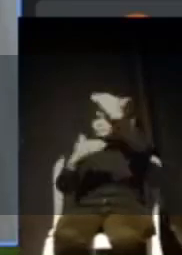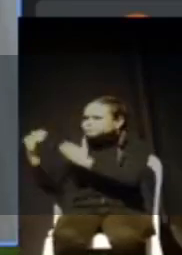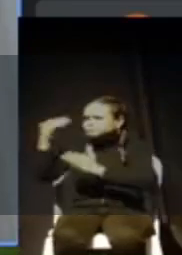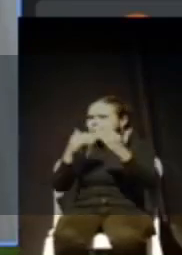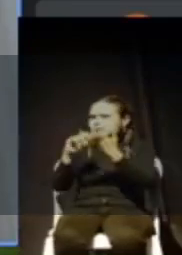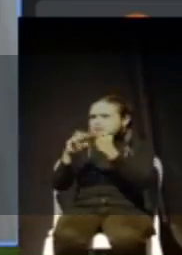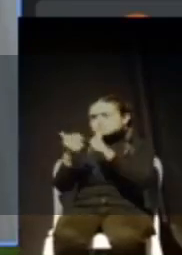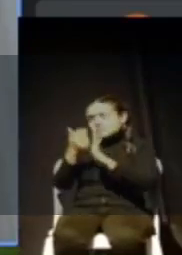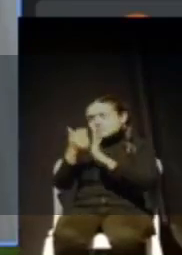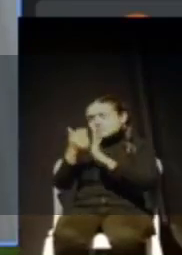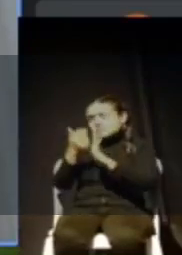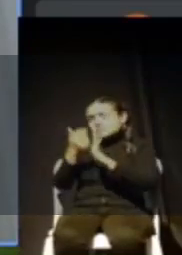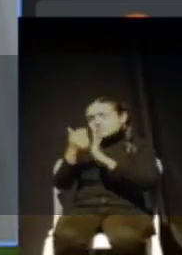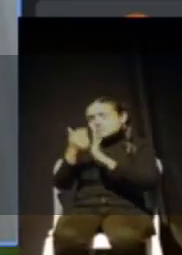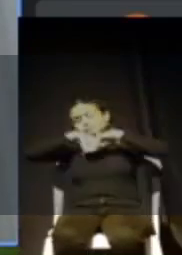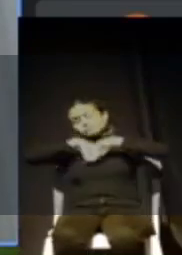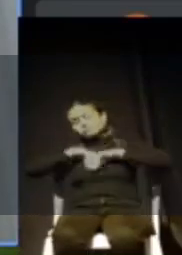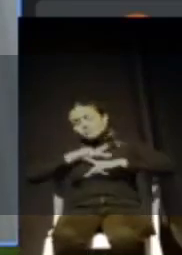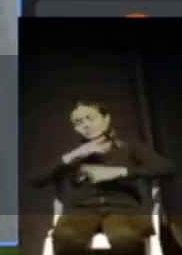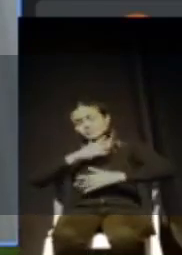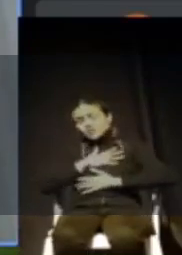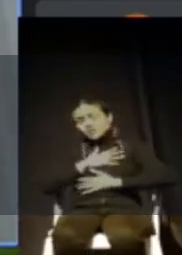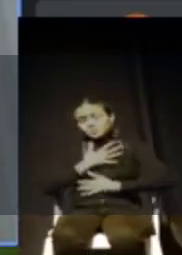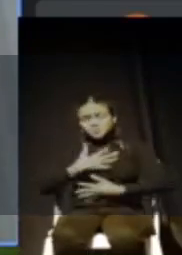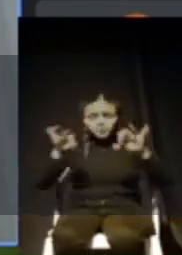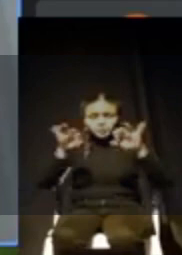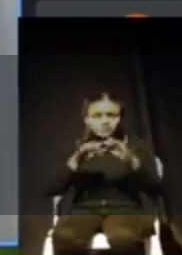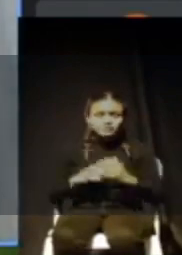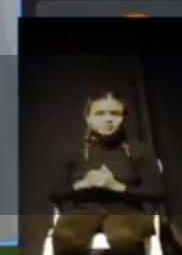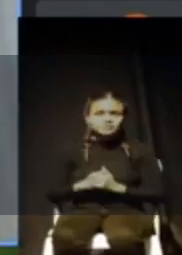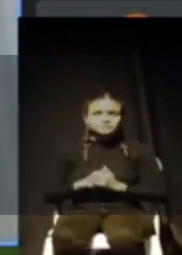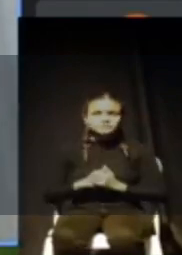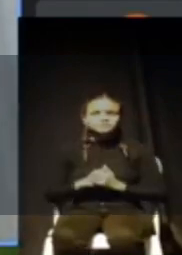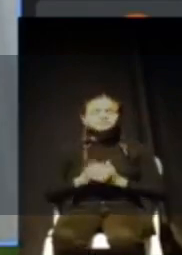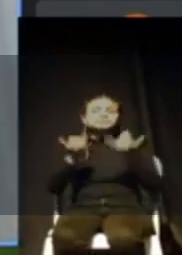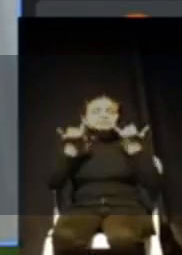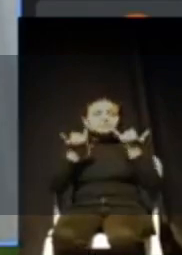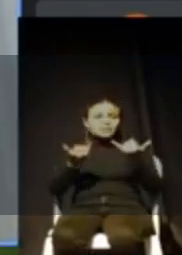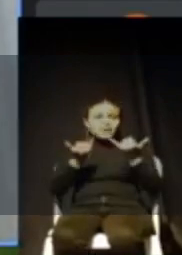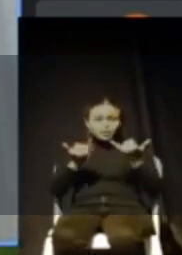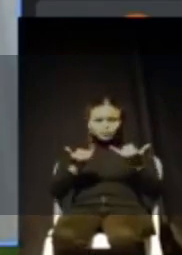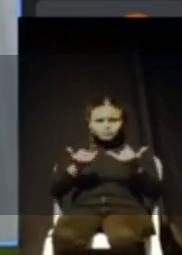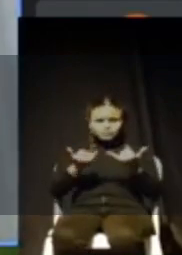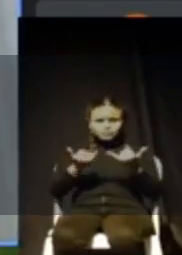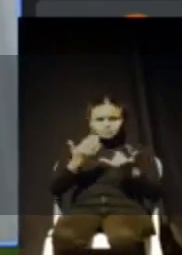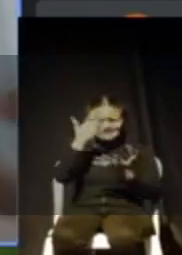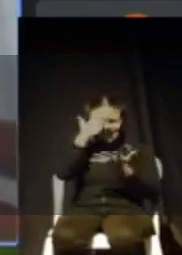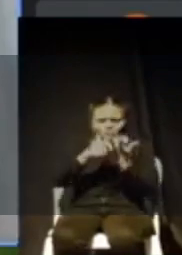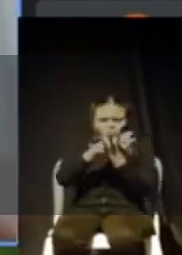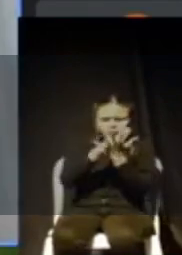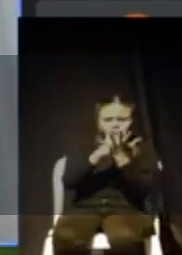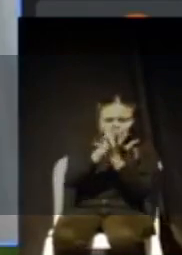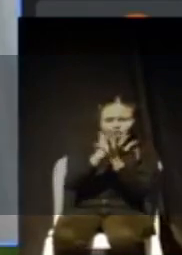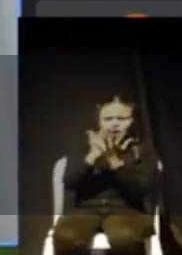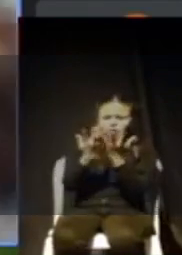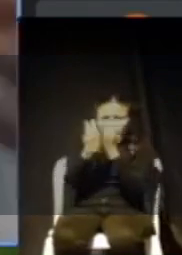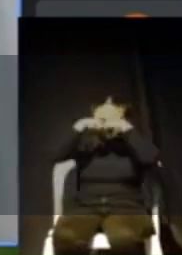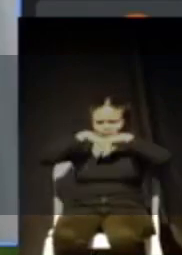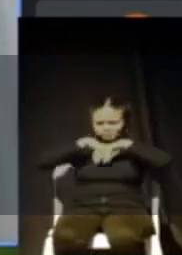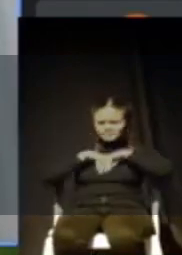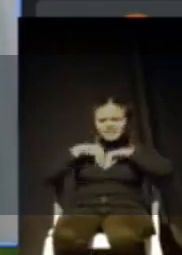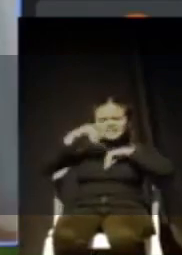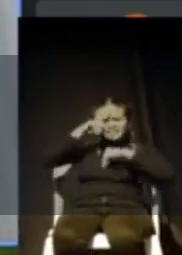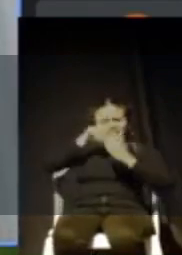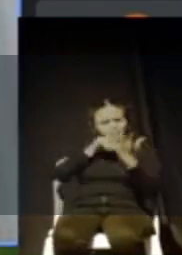apuestas propias, ¿no? En otras palabras, si se cumple a cabalidad con los lineamientos formales de la transversalidad